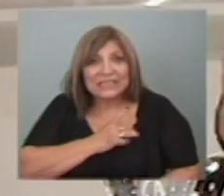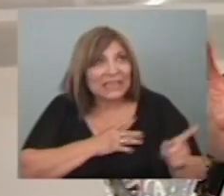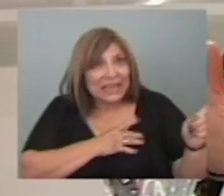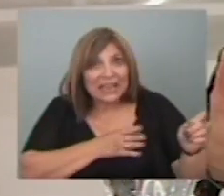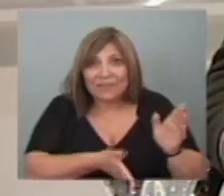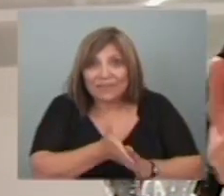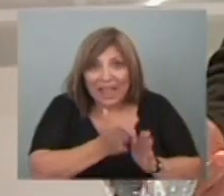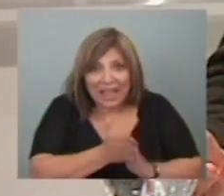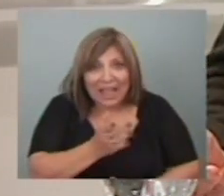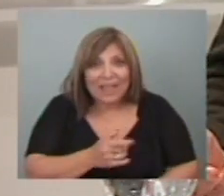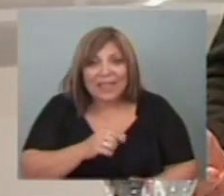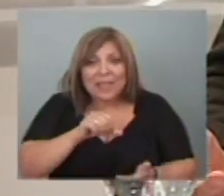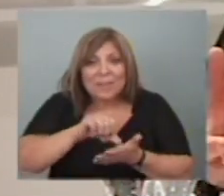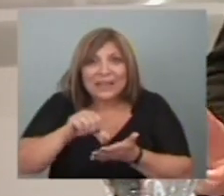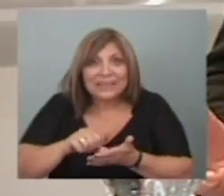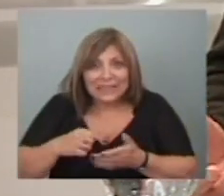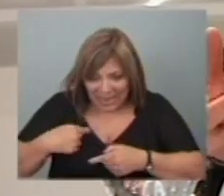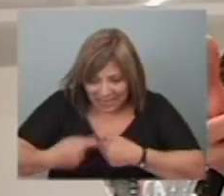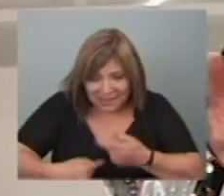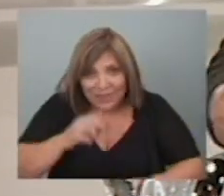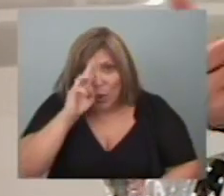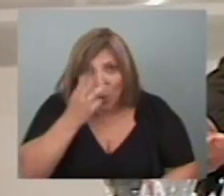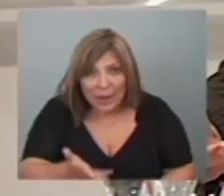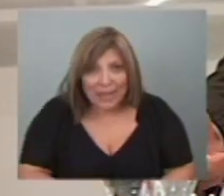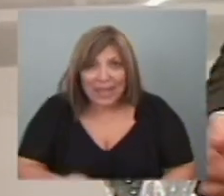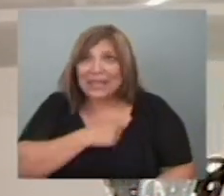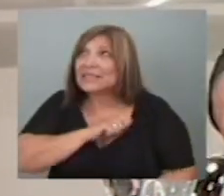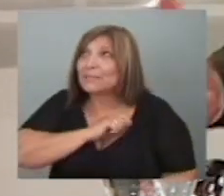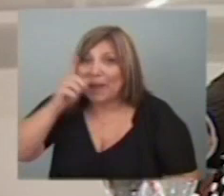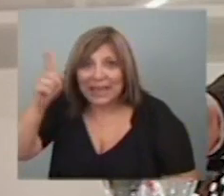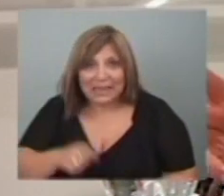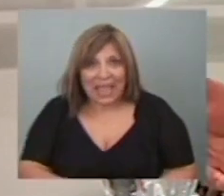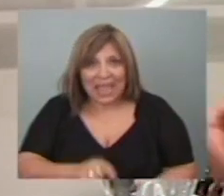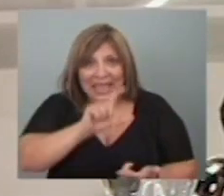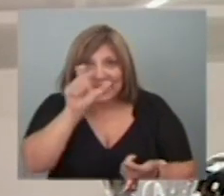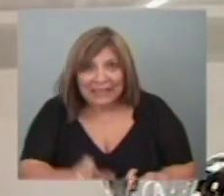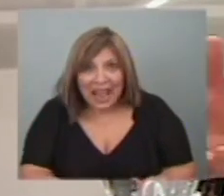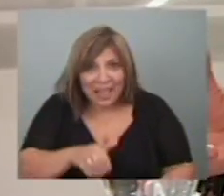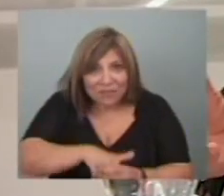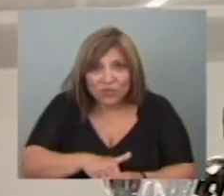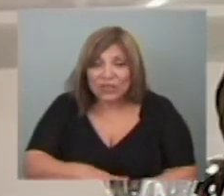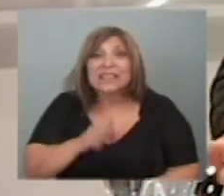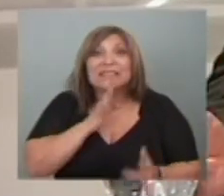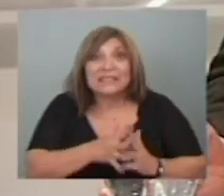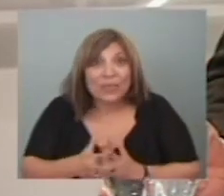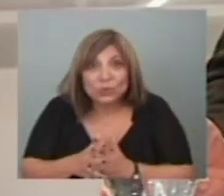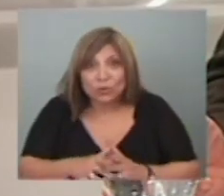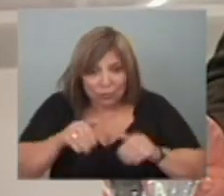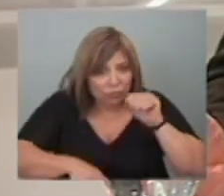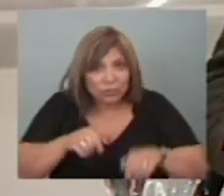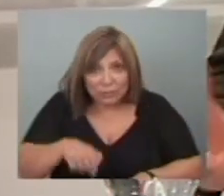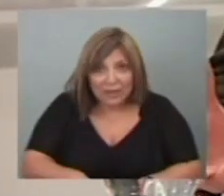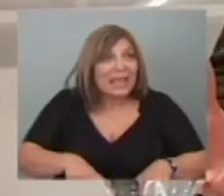hacerlo. Los países con ascendientes en Uruguay, por ejemplo, España, Italia, por nombrar dos, Estados Unidos, todos